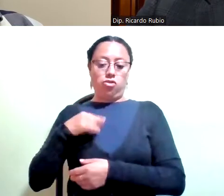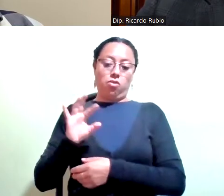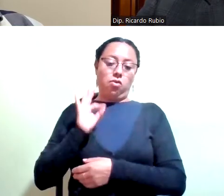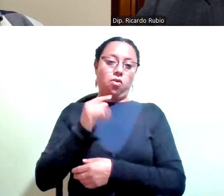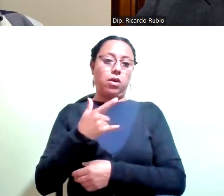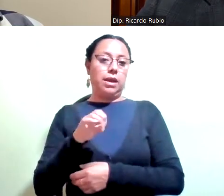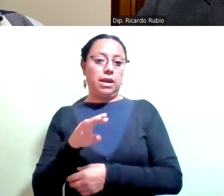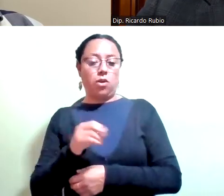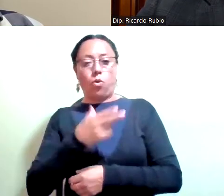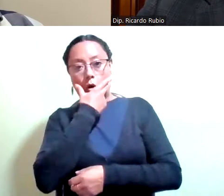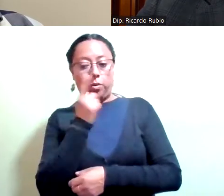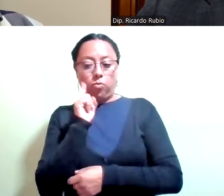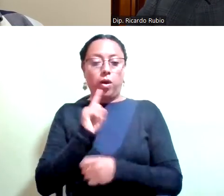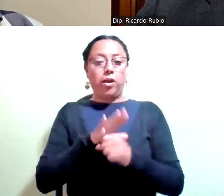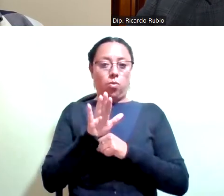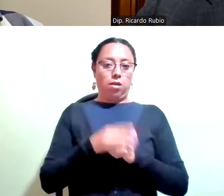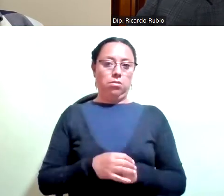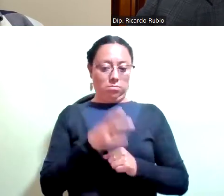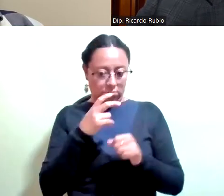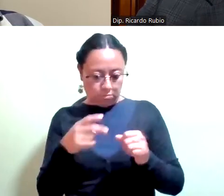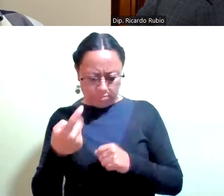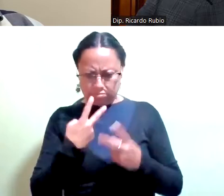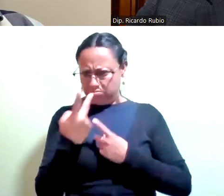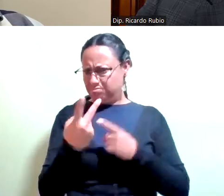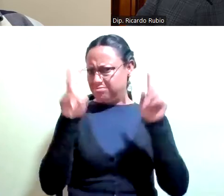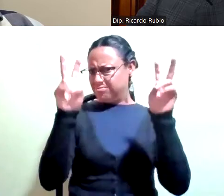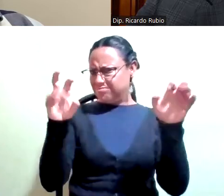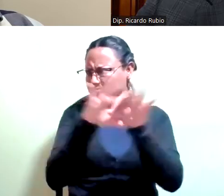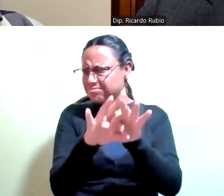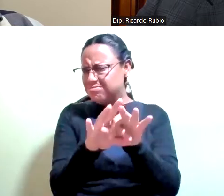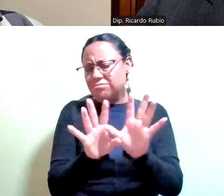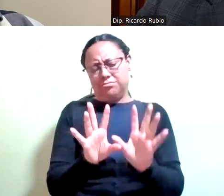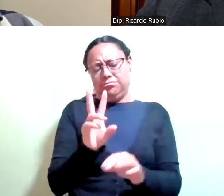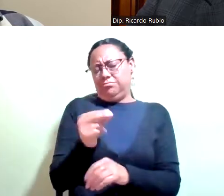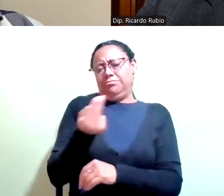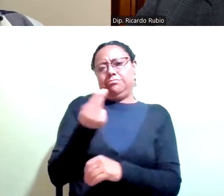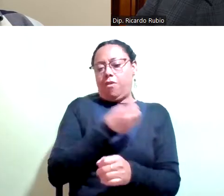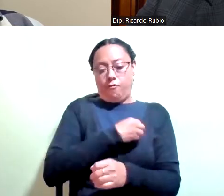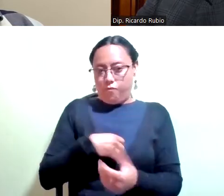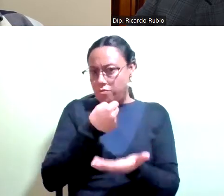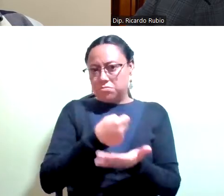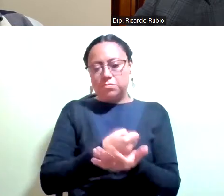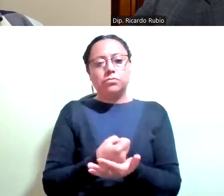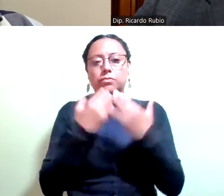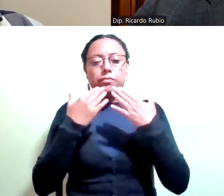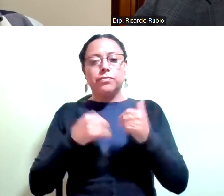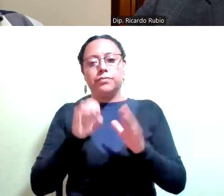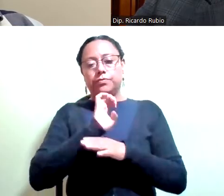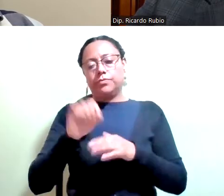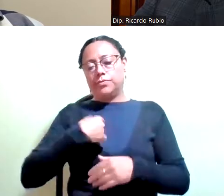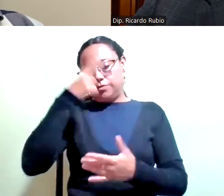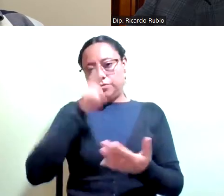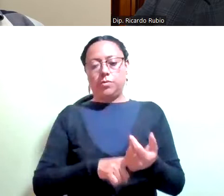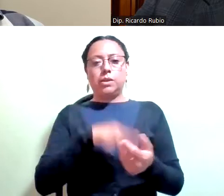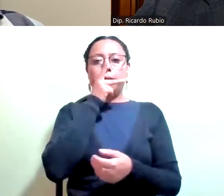No necesariamente está vinculado. Entonces, me parece que la exclusión de la palabra desarrollo de